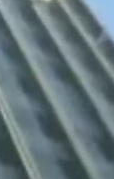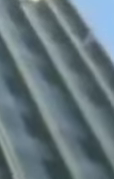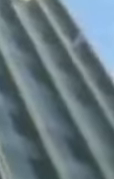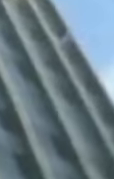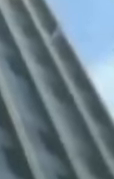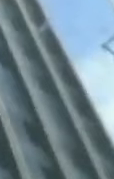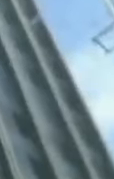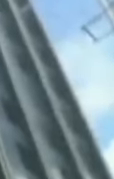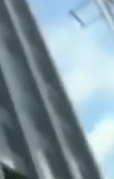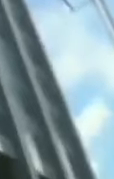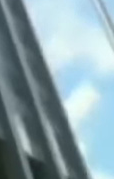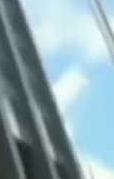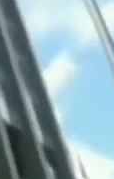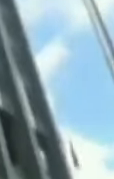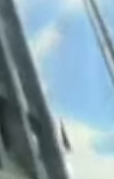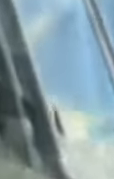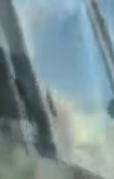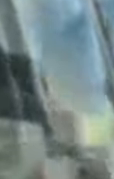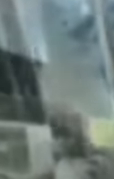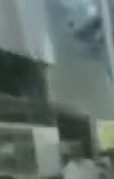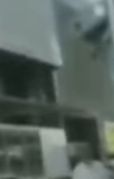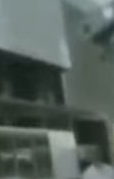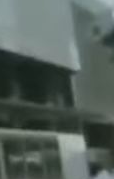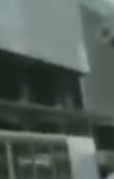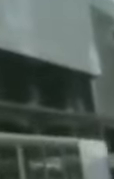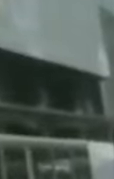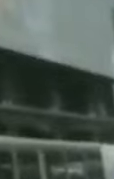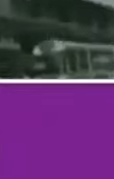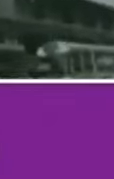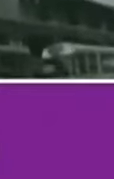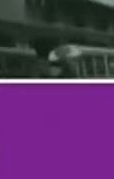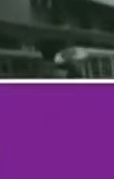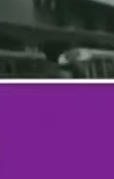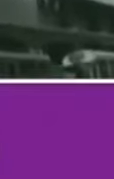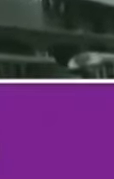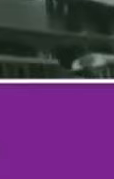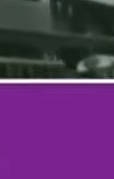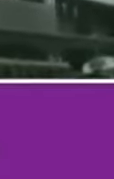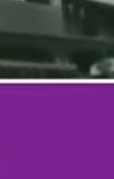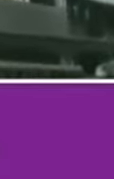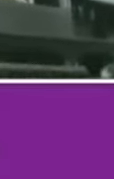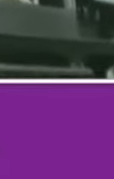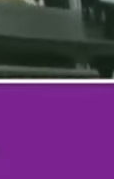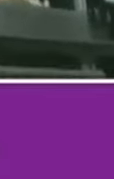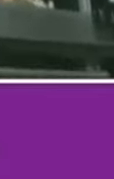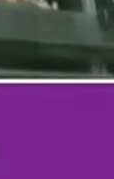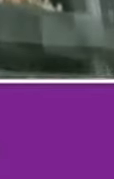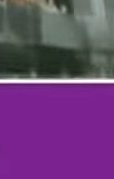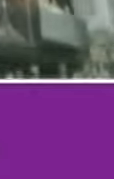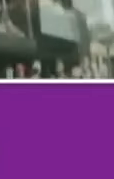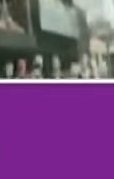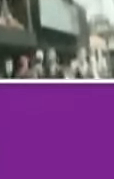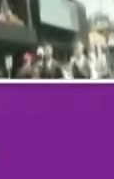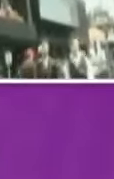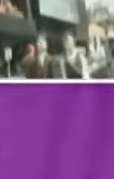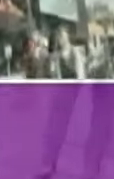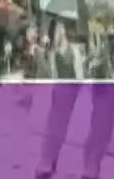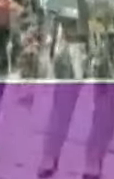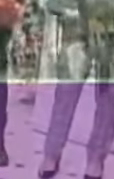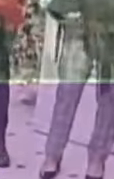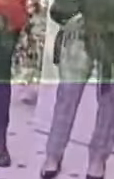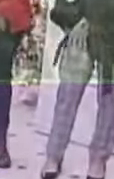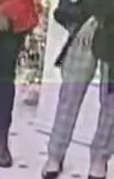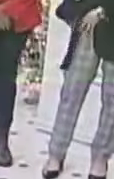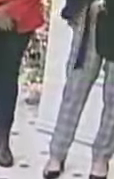Buenas tardes a toda nuestra amada patria Venezuela mujer. Hoy tenemos una jornada bella, bella,